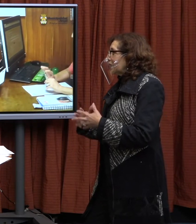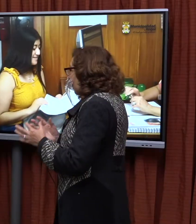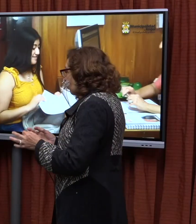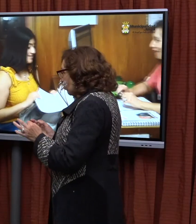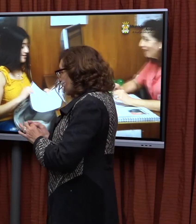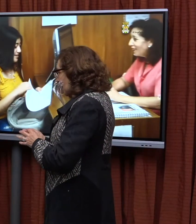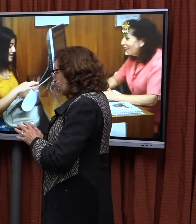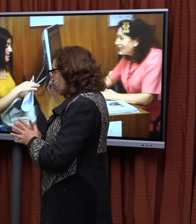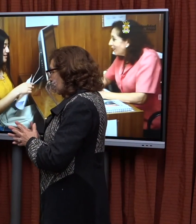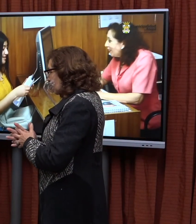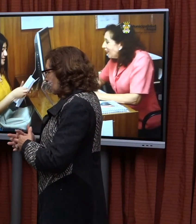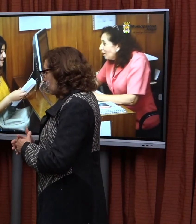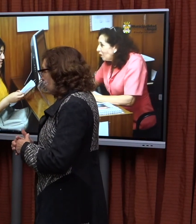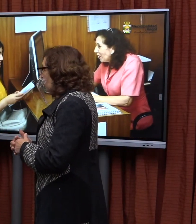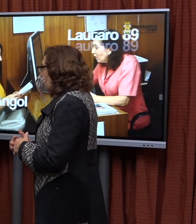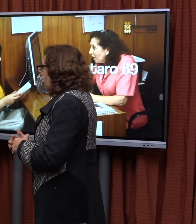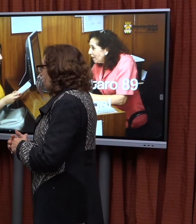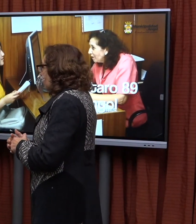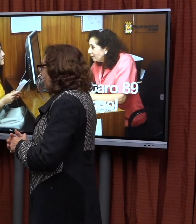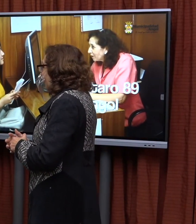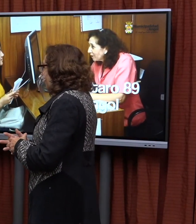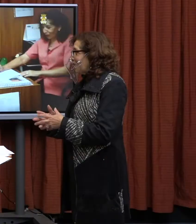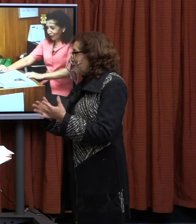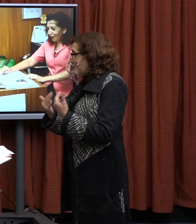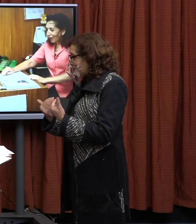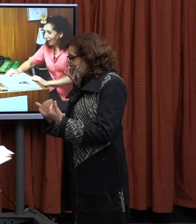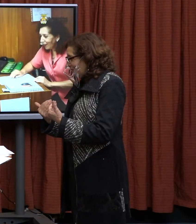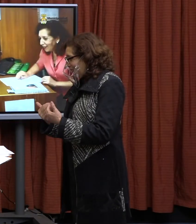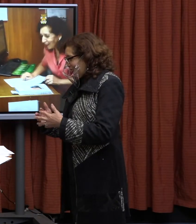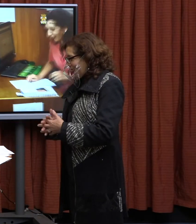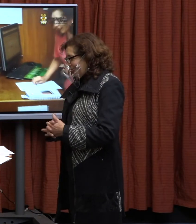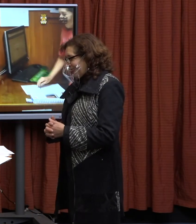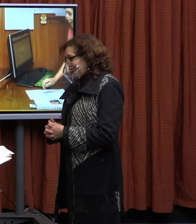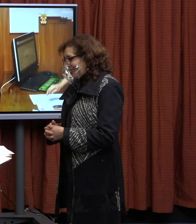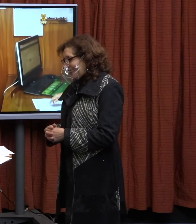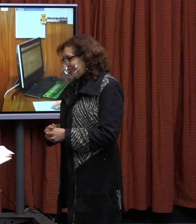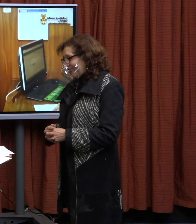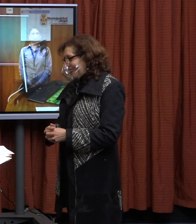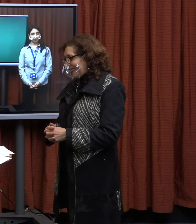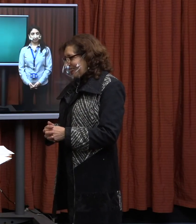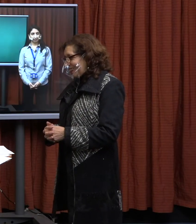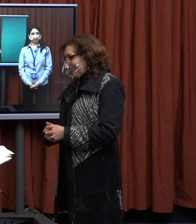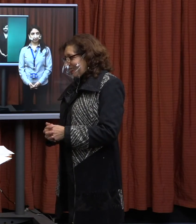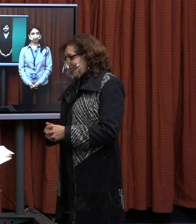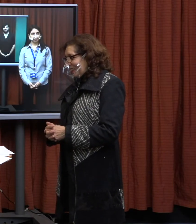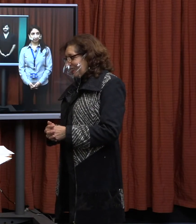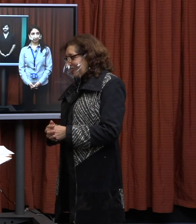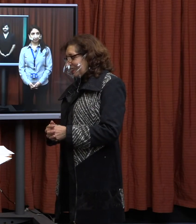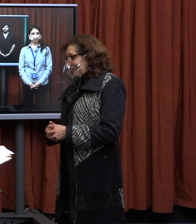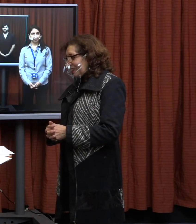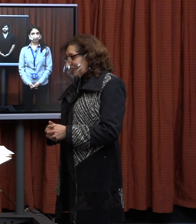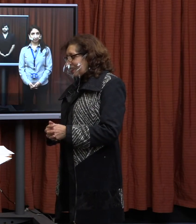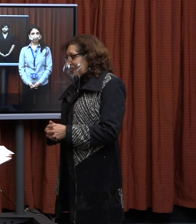durante tantos años han recibido mi orientación y gestión. Me emociona. Me imagino que sí.